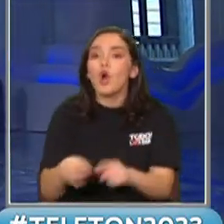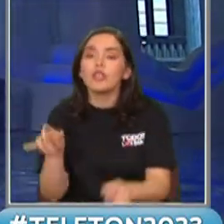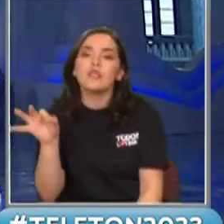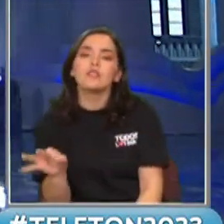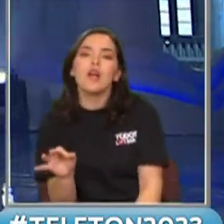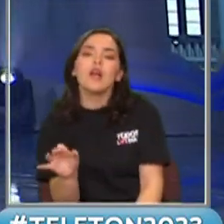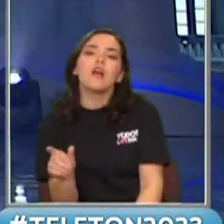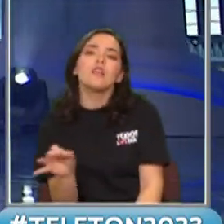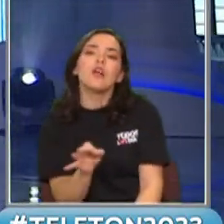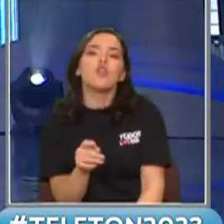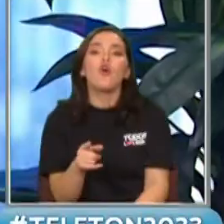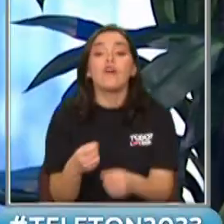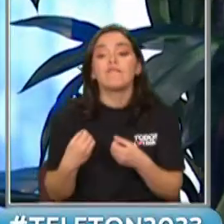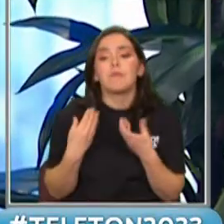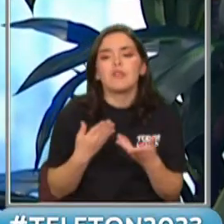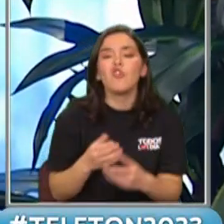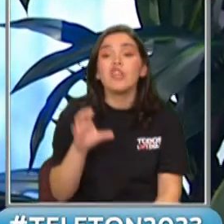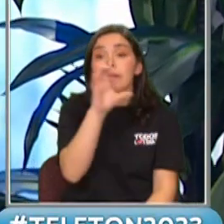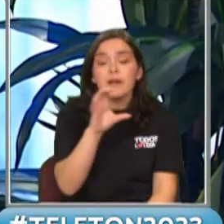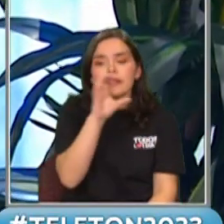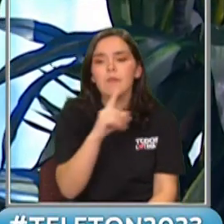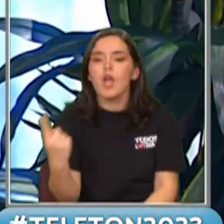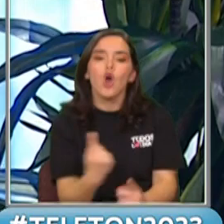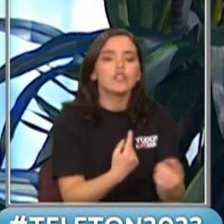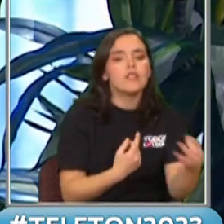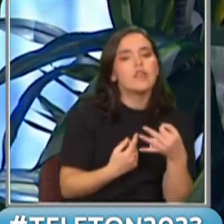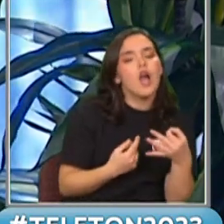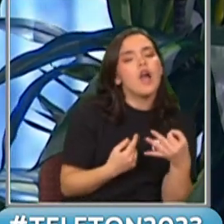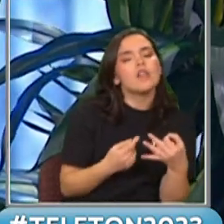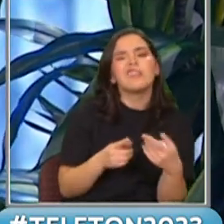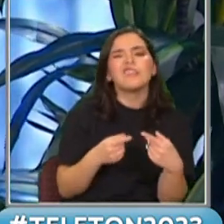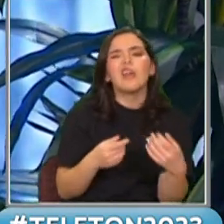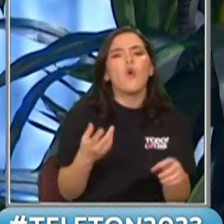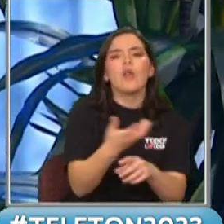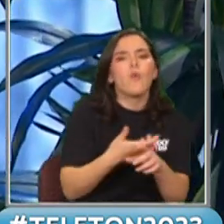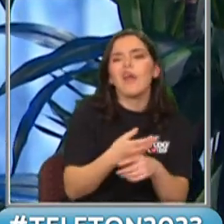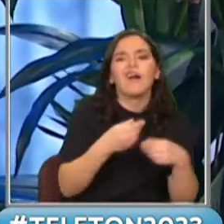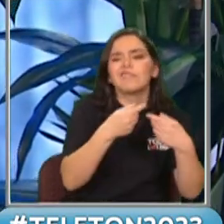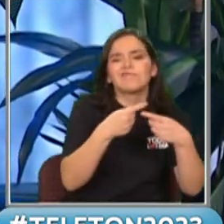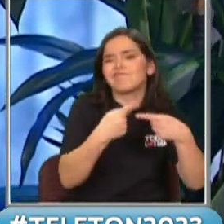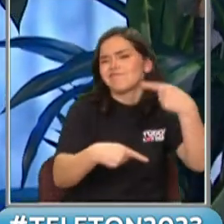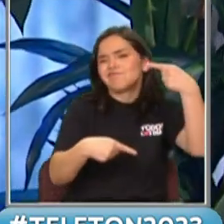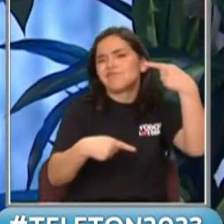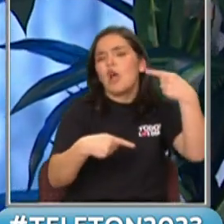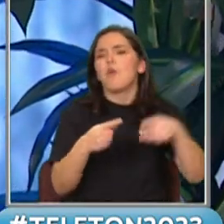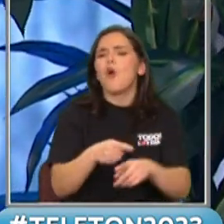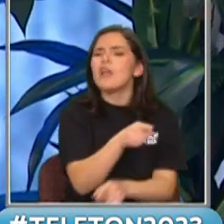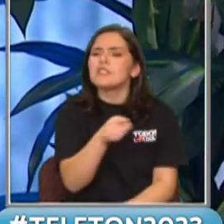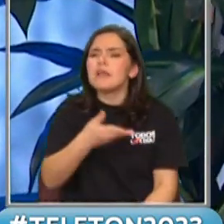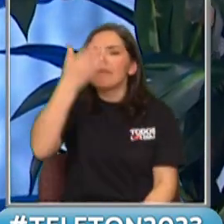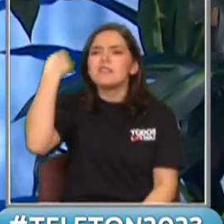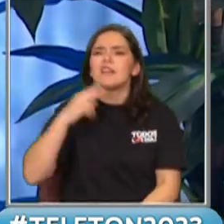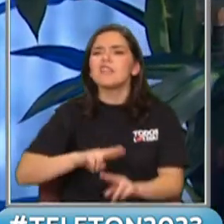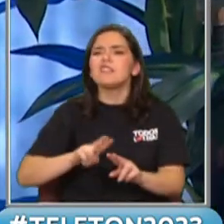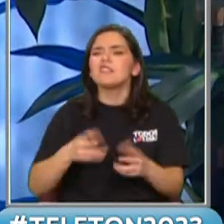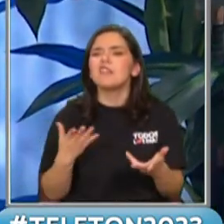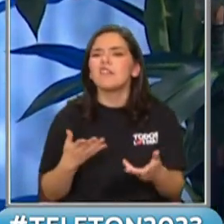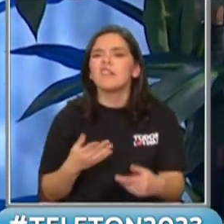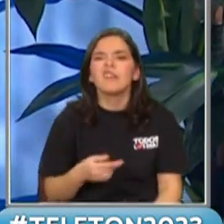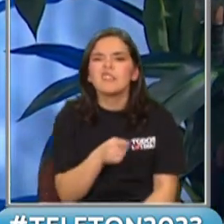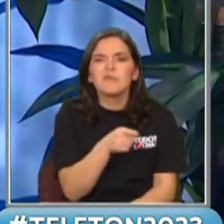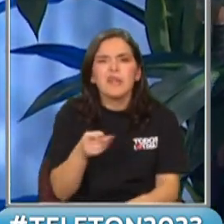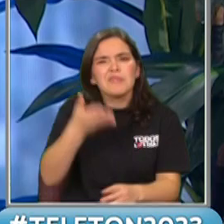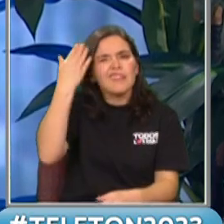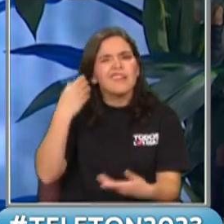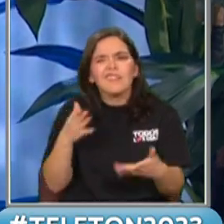vamos a regalar profesora No ya hay paseo y se mete otra mamá diciendo estra hev nada que ver que era como Oye la semana pasada qué hicieron la semana pasada que